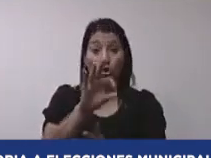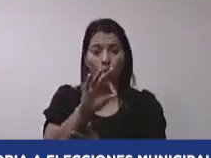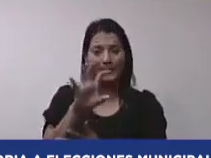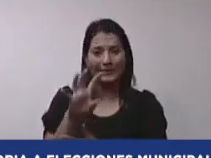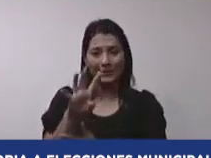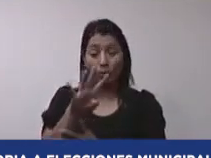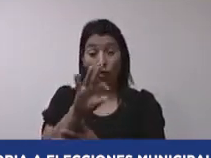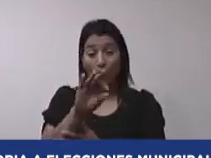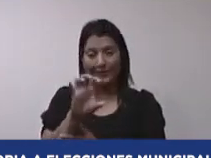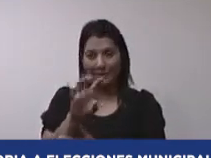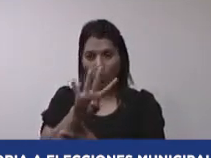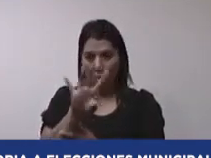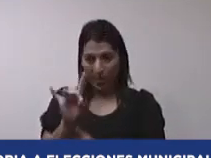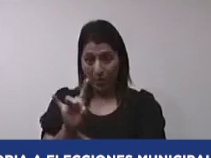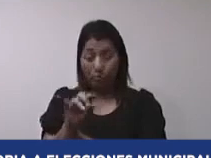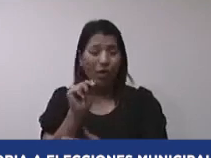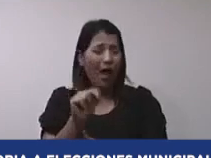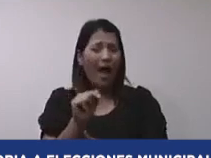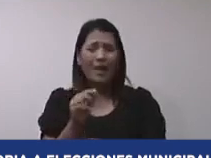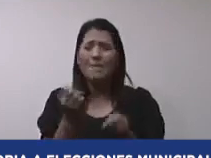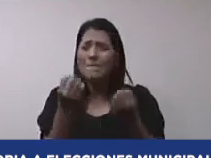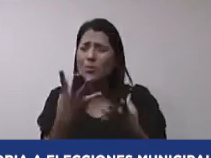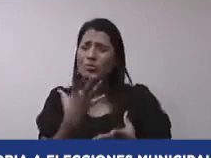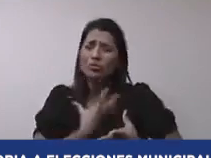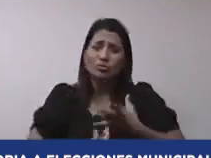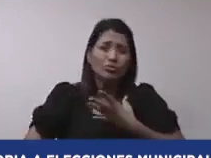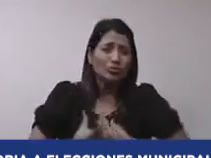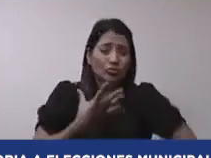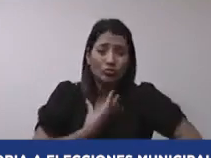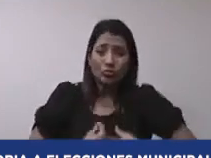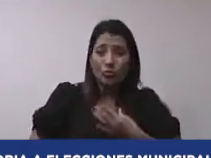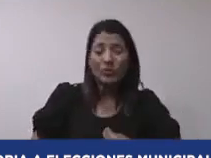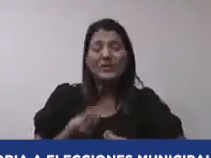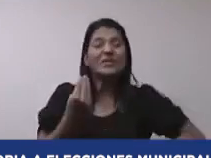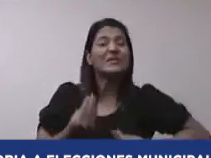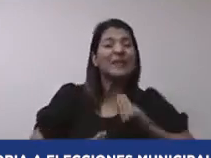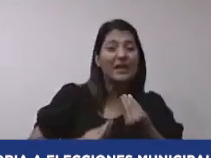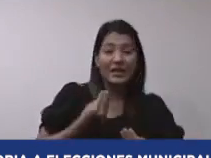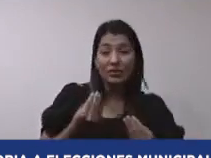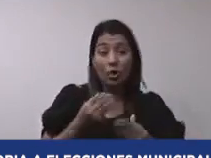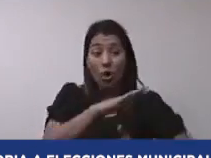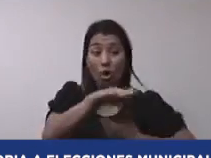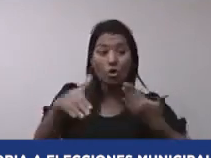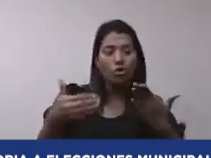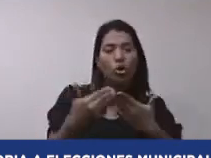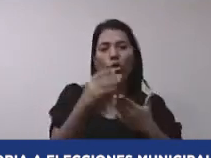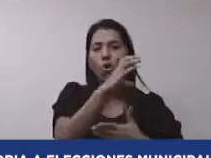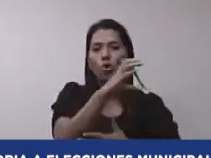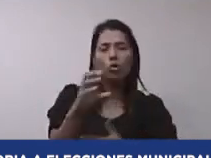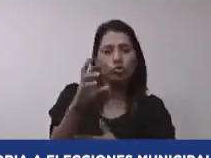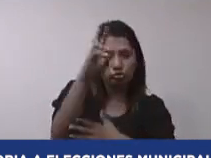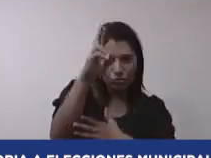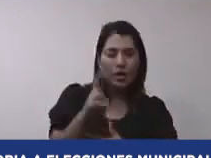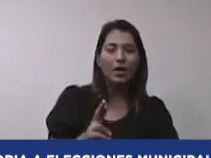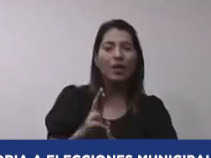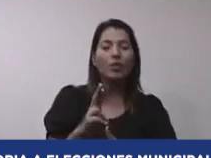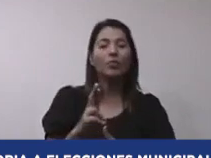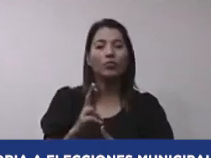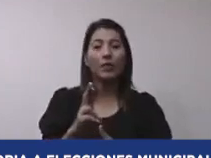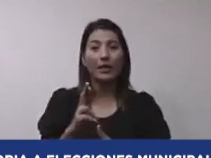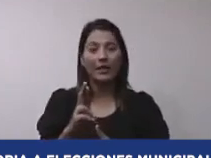1948, que tanto sufrimiento trajeron a toda la familia costarricense, nuestros